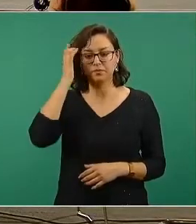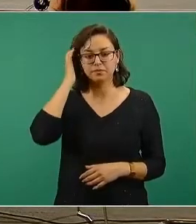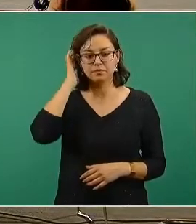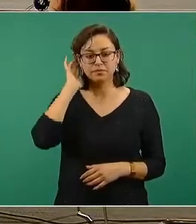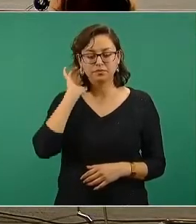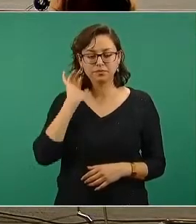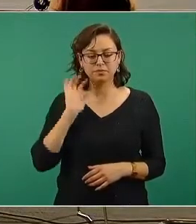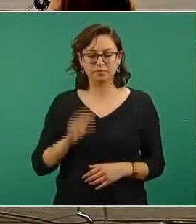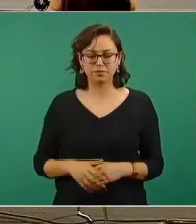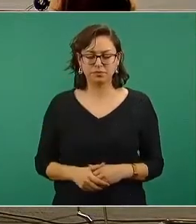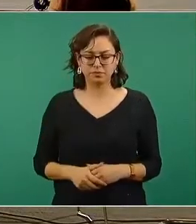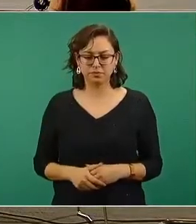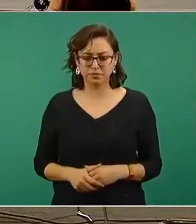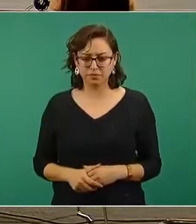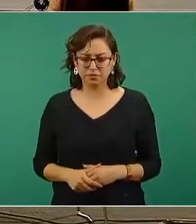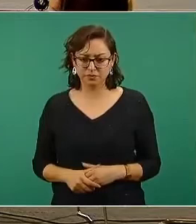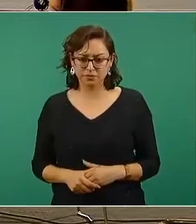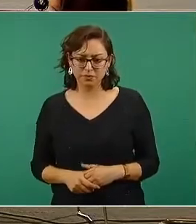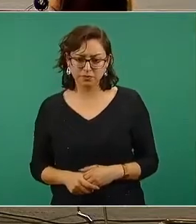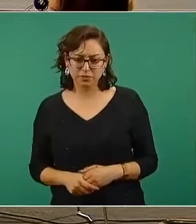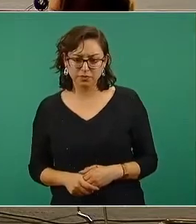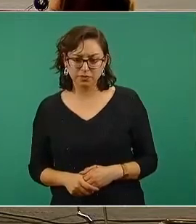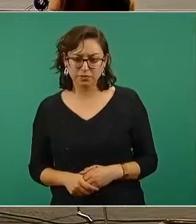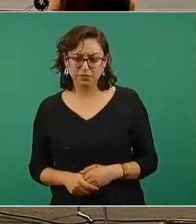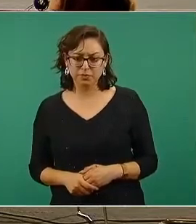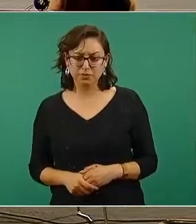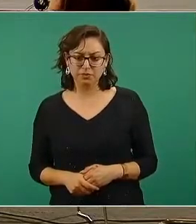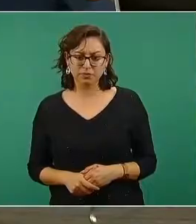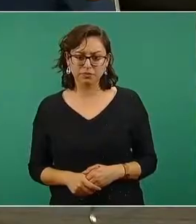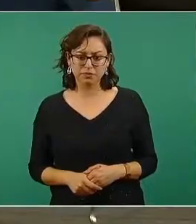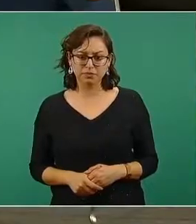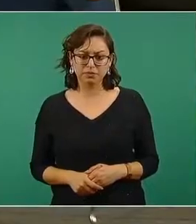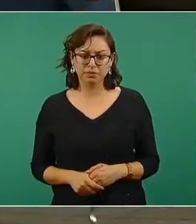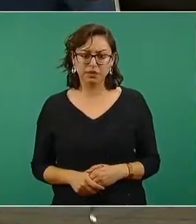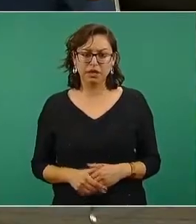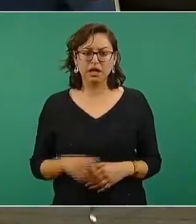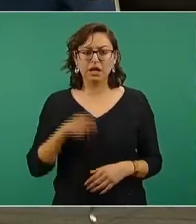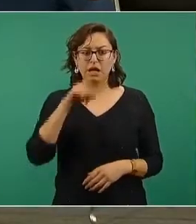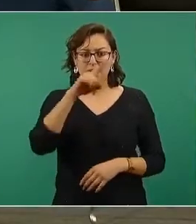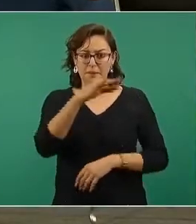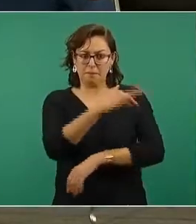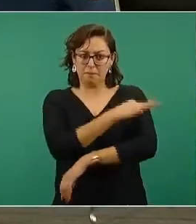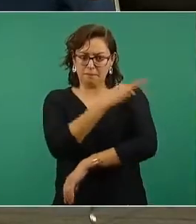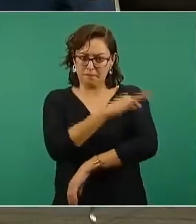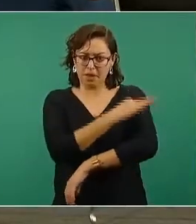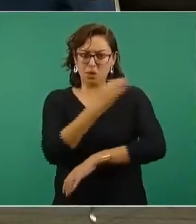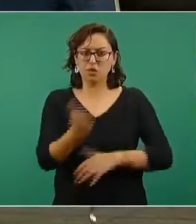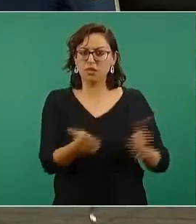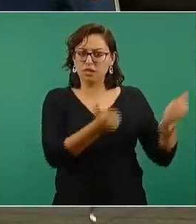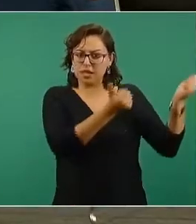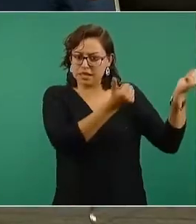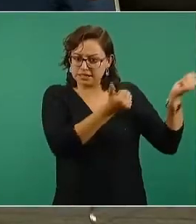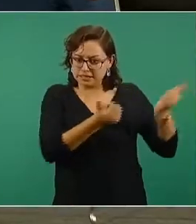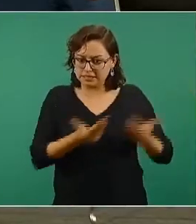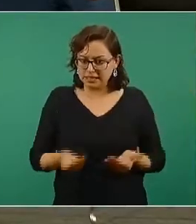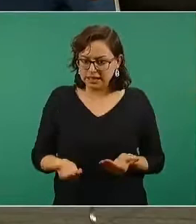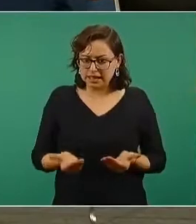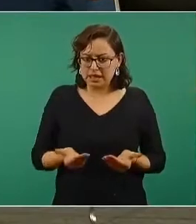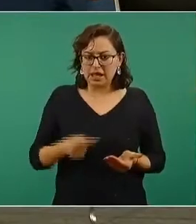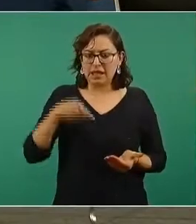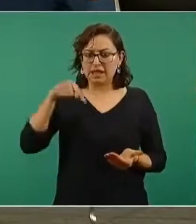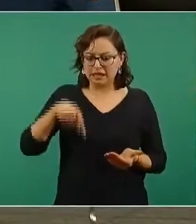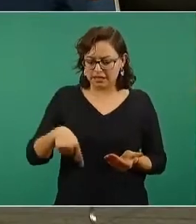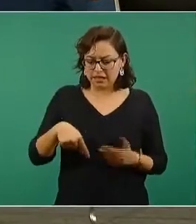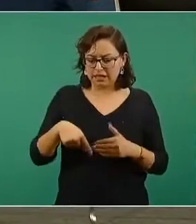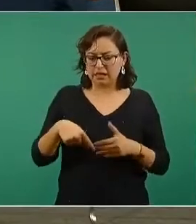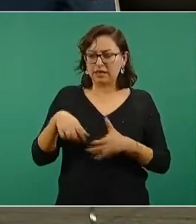República, por ser descentralizada la Secretaría de Salud, cada Secretaría de Salud